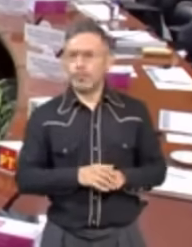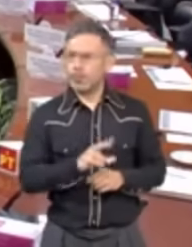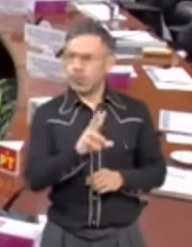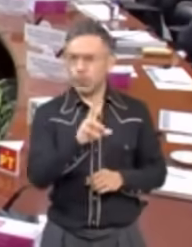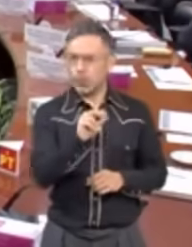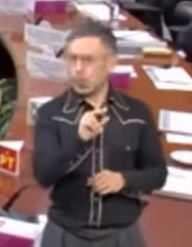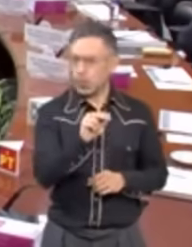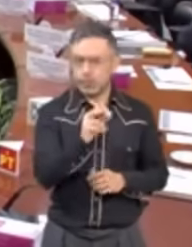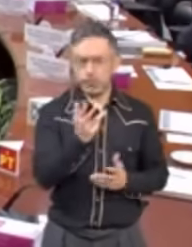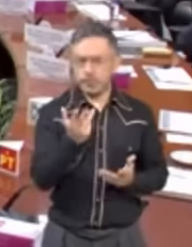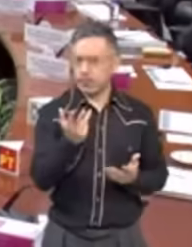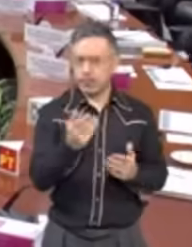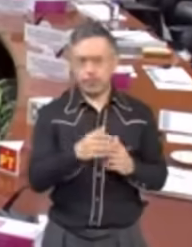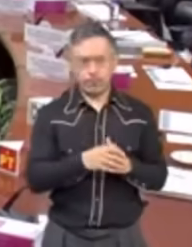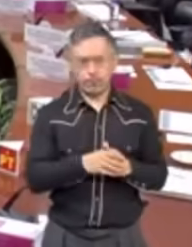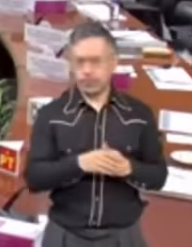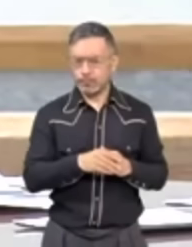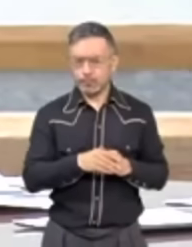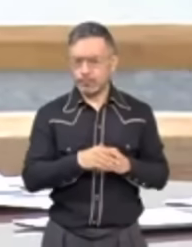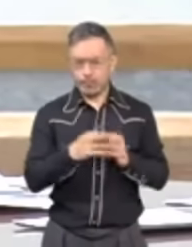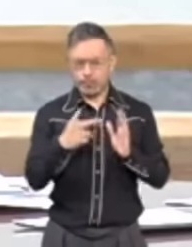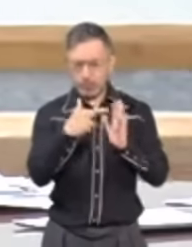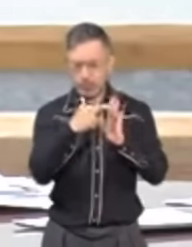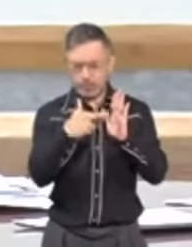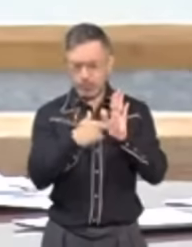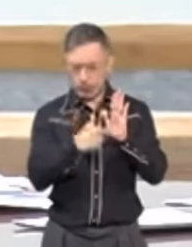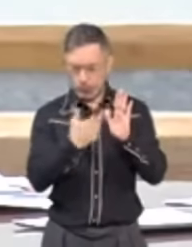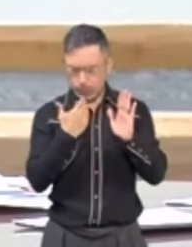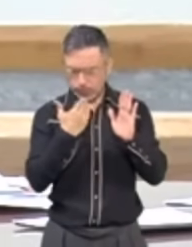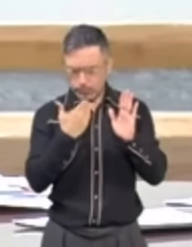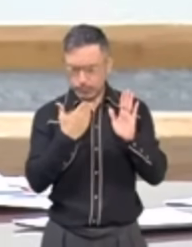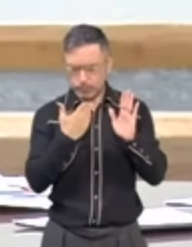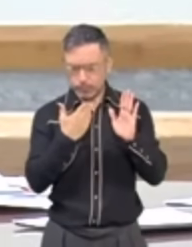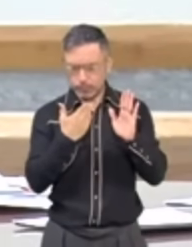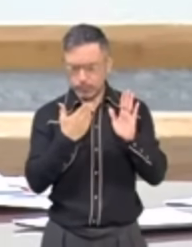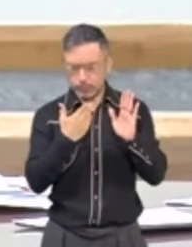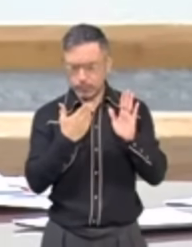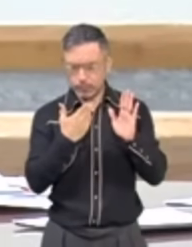reglamento algo que diga que va a entrar en un punto a la respuesta.